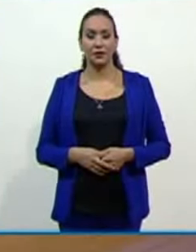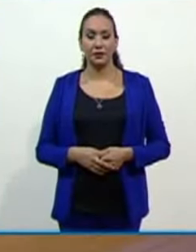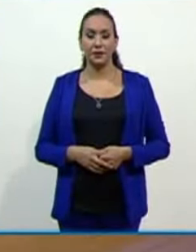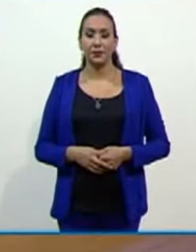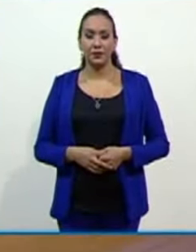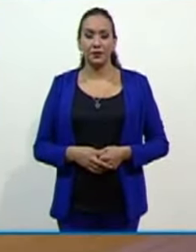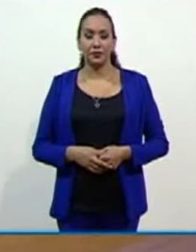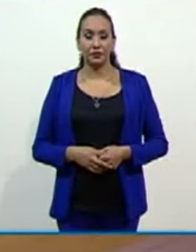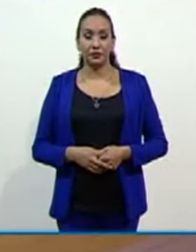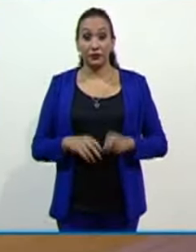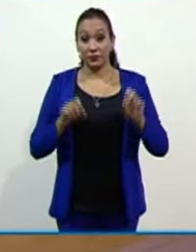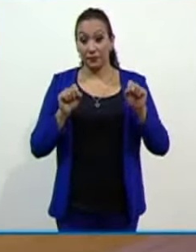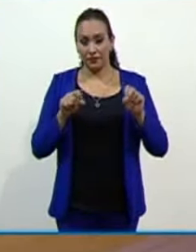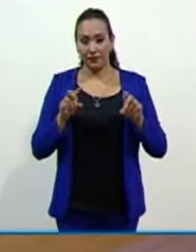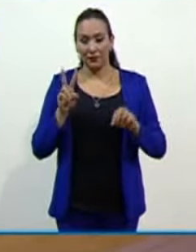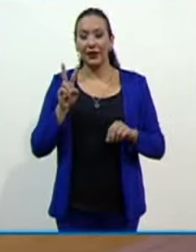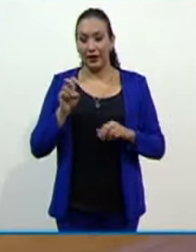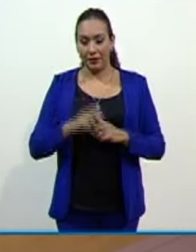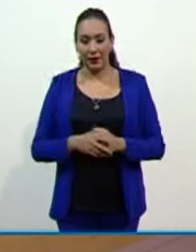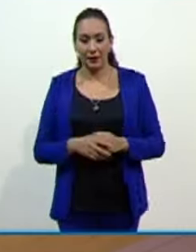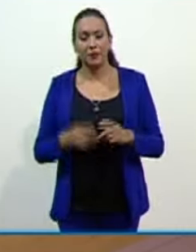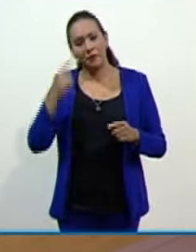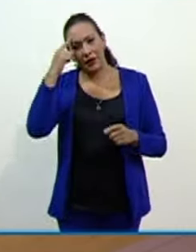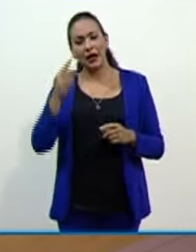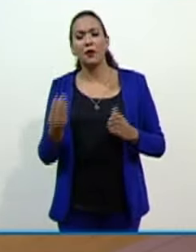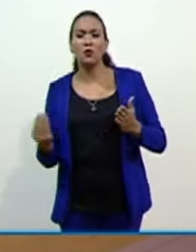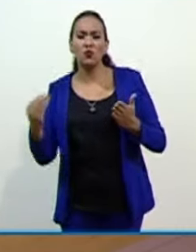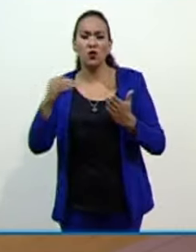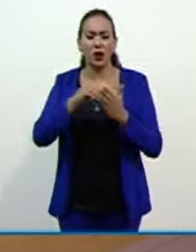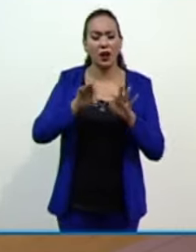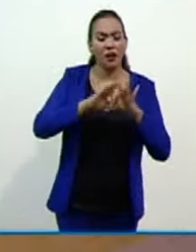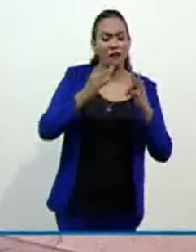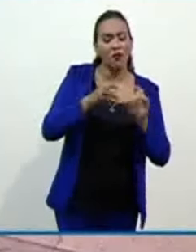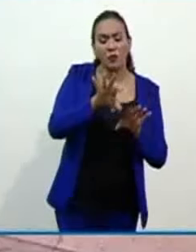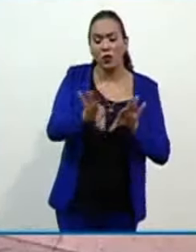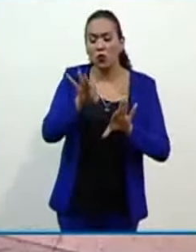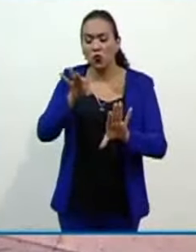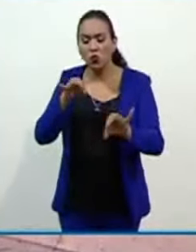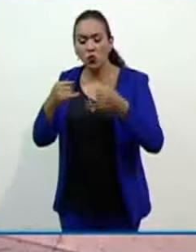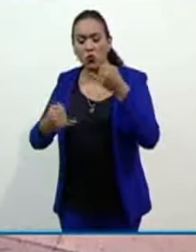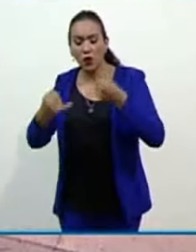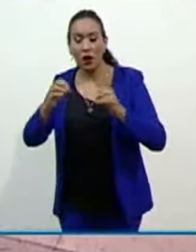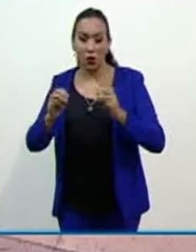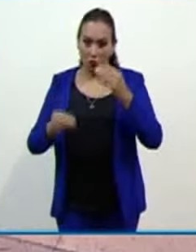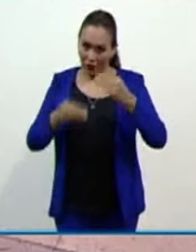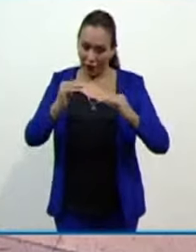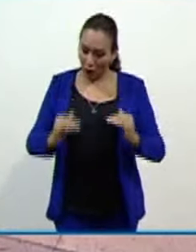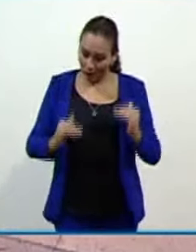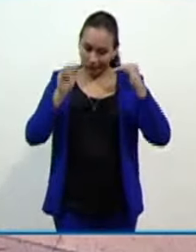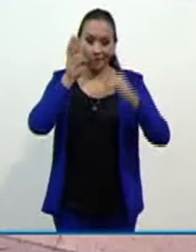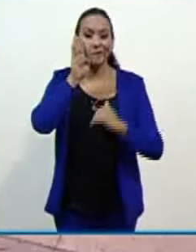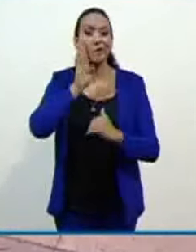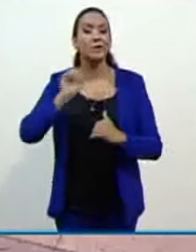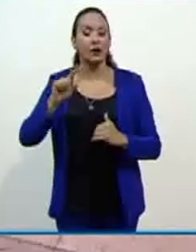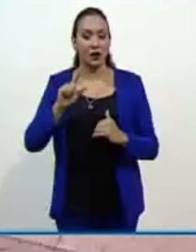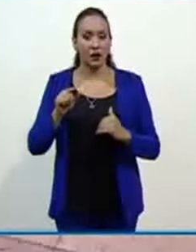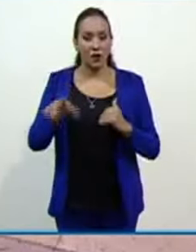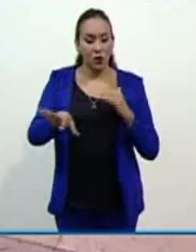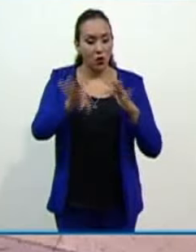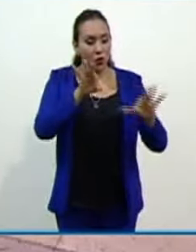Y sobre el acuerdo de insaculación para definir los cargos que se habrán de elegir en la elección extraordinaria de personas juzgadoras,